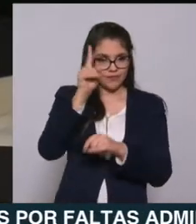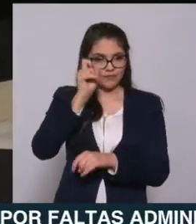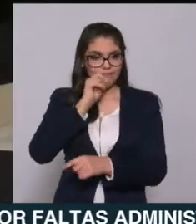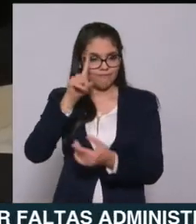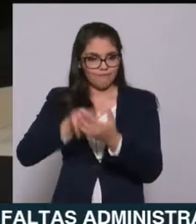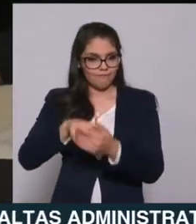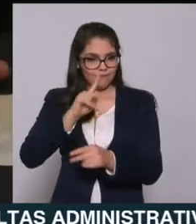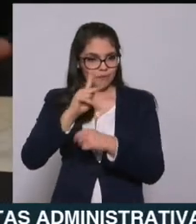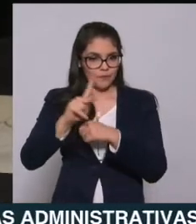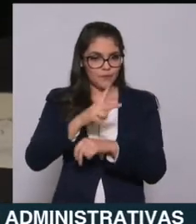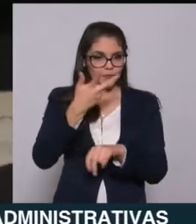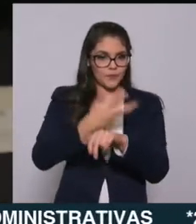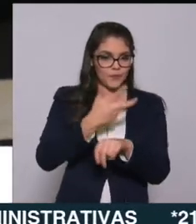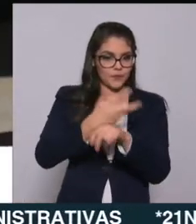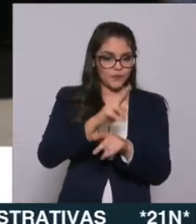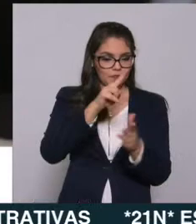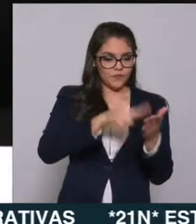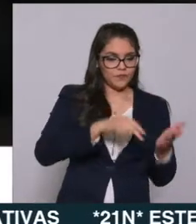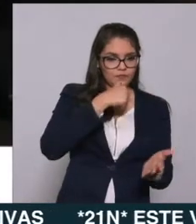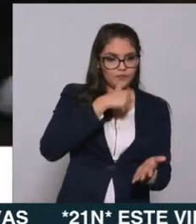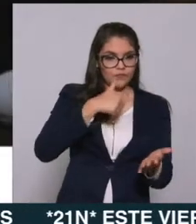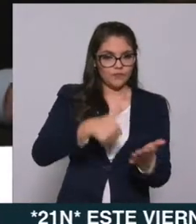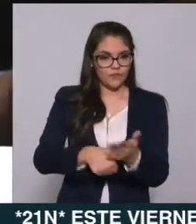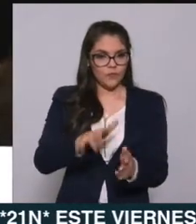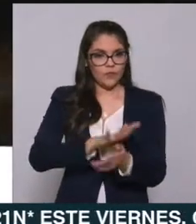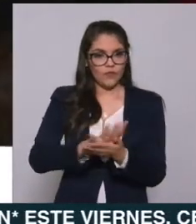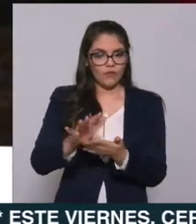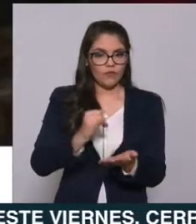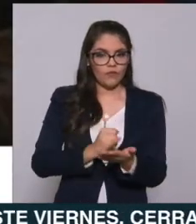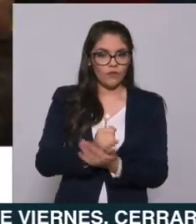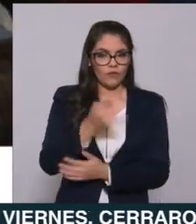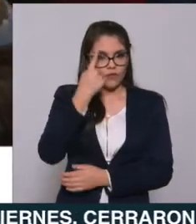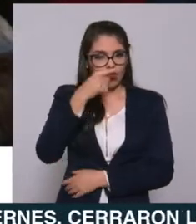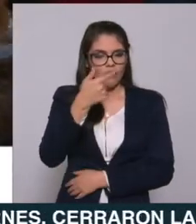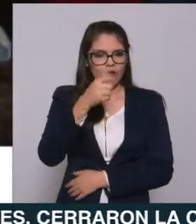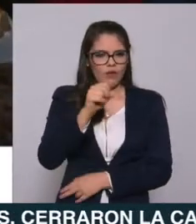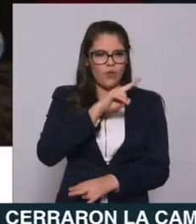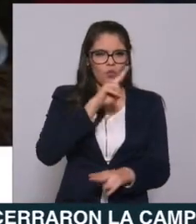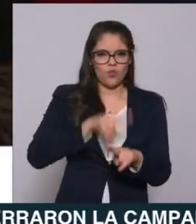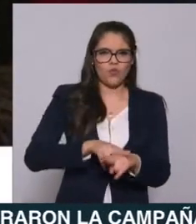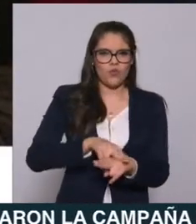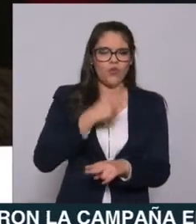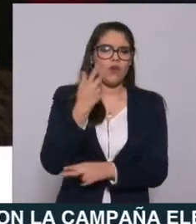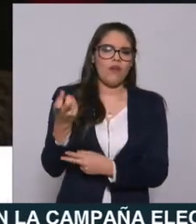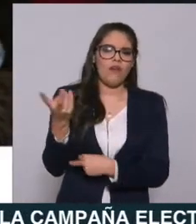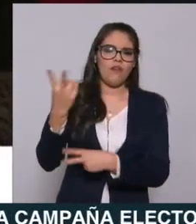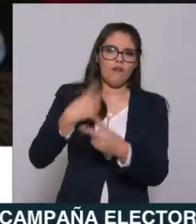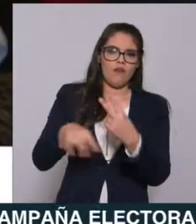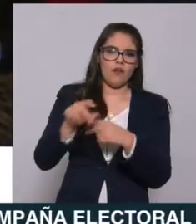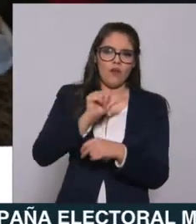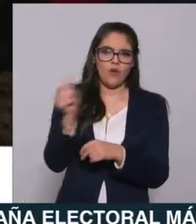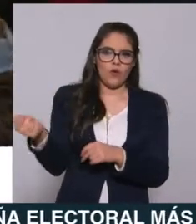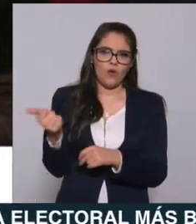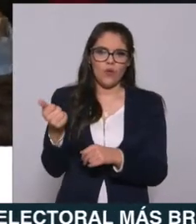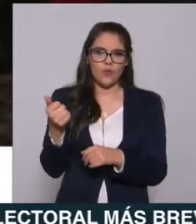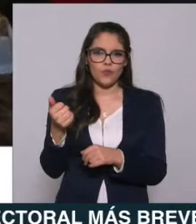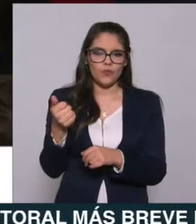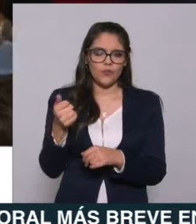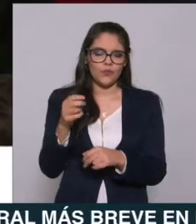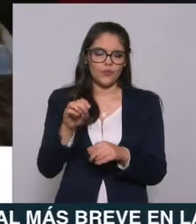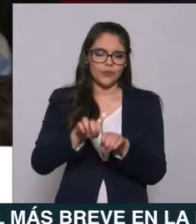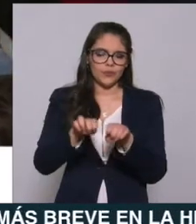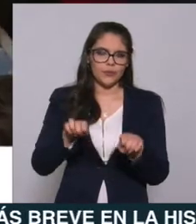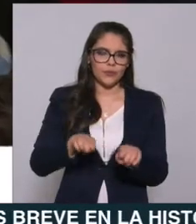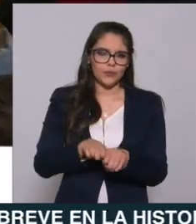Unidos, firmaron una carta de interés para financiar un ducto de gas natural desarrollado por la compañía Racini. La construcción se hará en